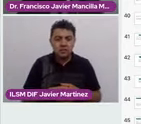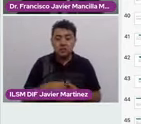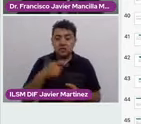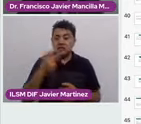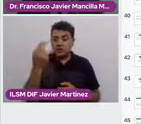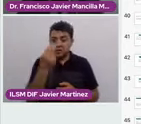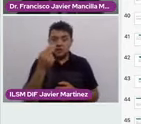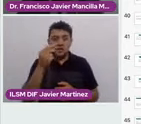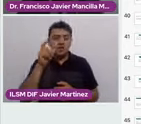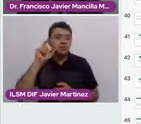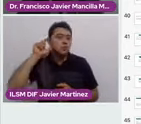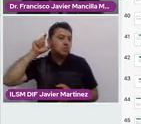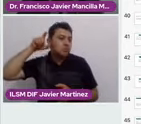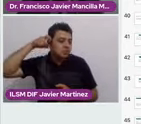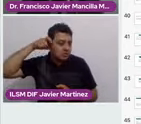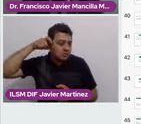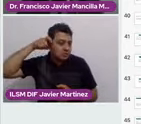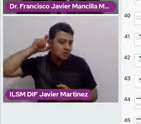un dispositivo para